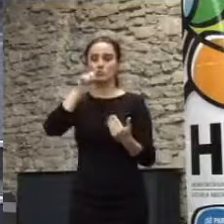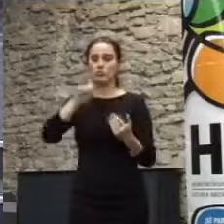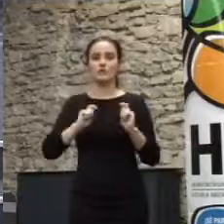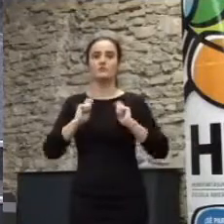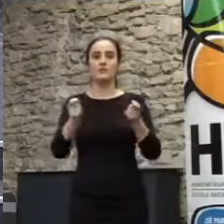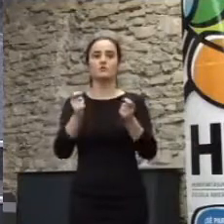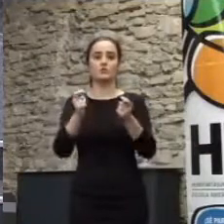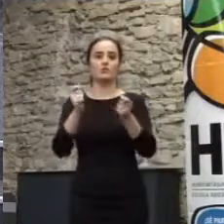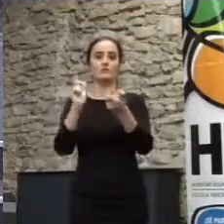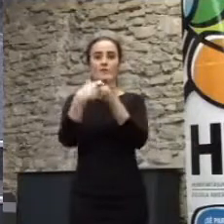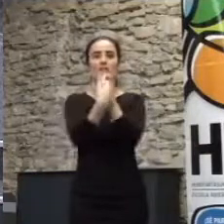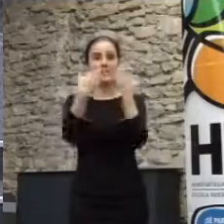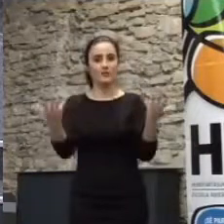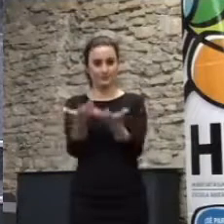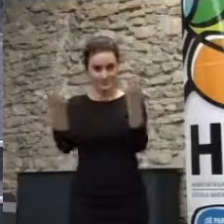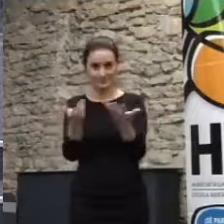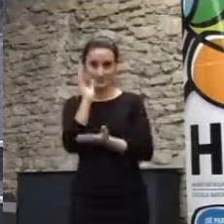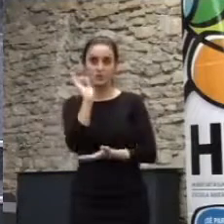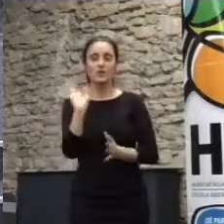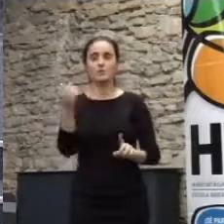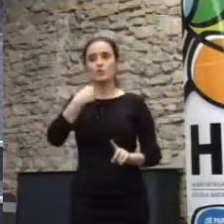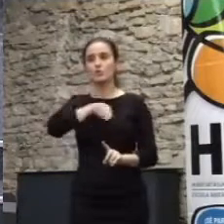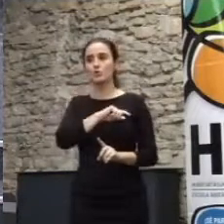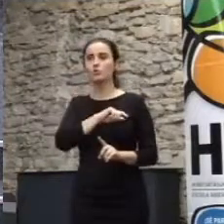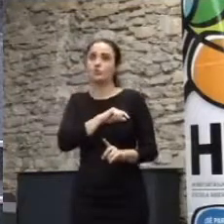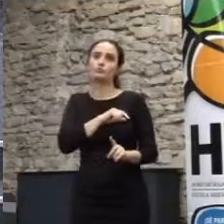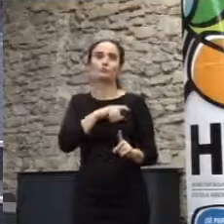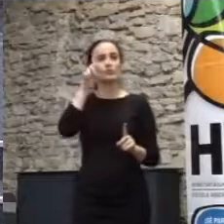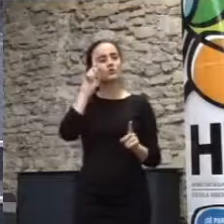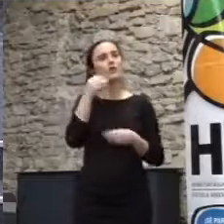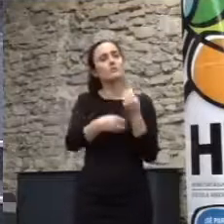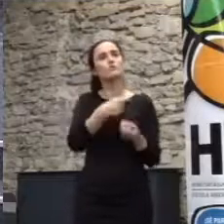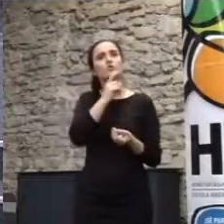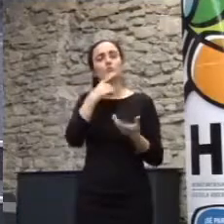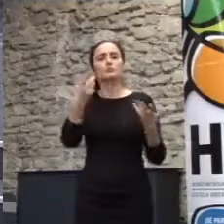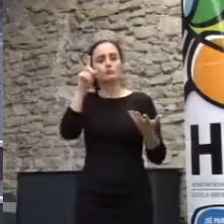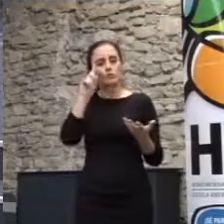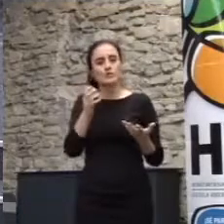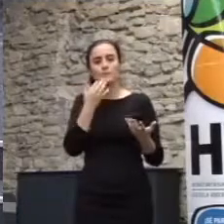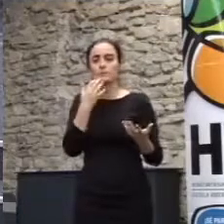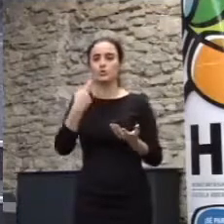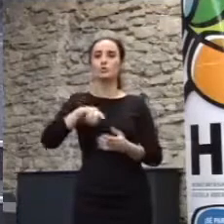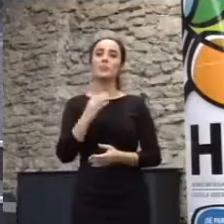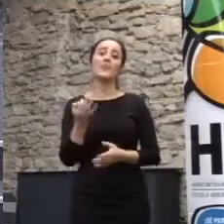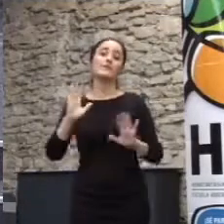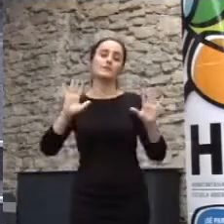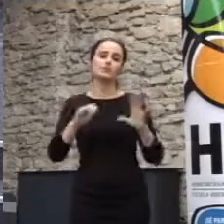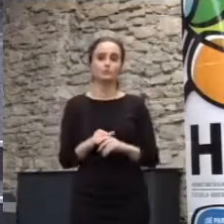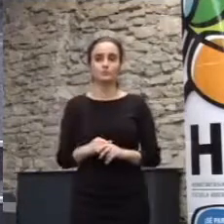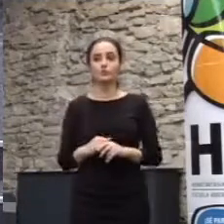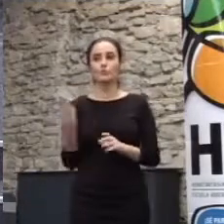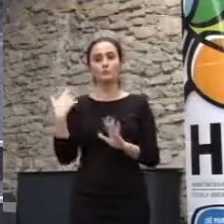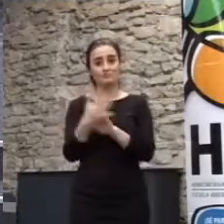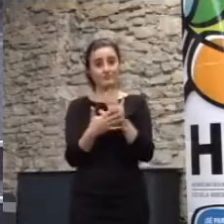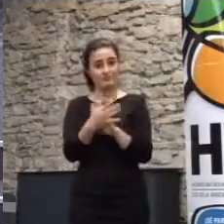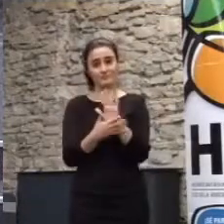ciudadana, ¿no? Lo que hacemos, por tanto, no lo sé, no puedo profundizar en ello, pero lo que deberíamos hacer sí que es, como hemos comentado